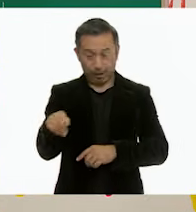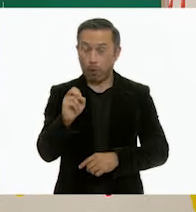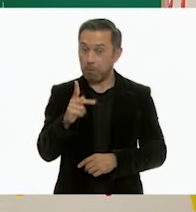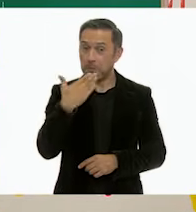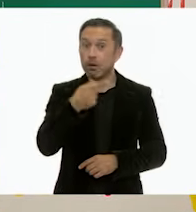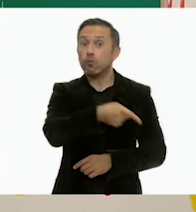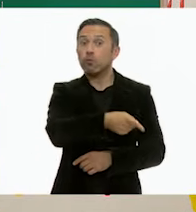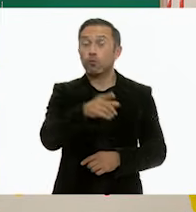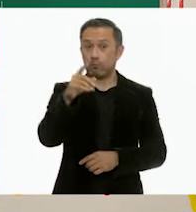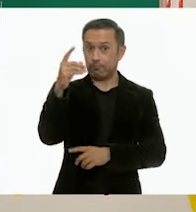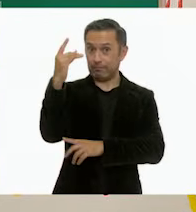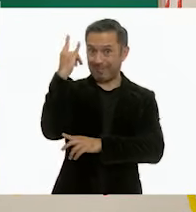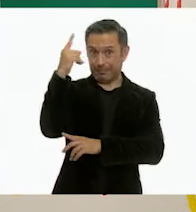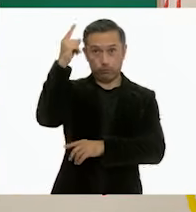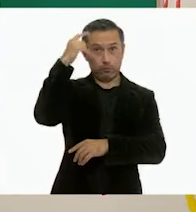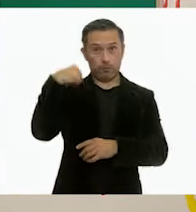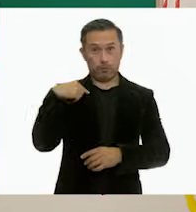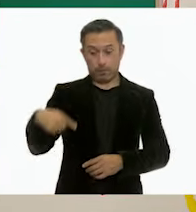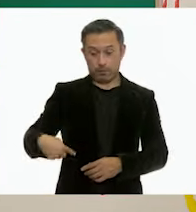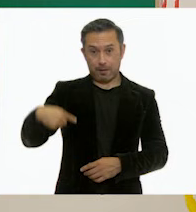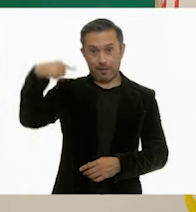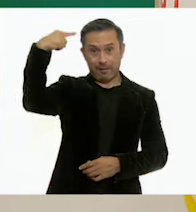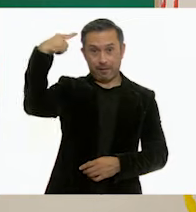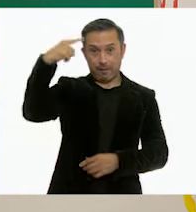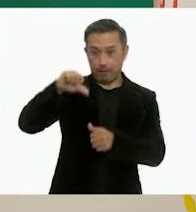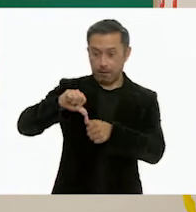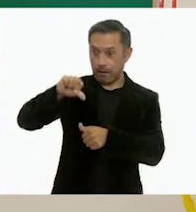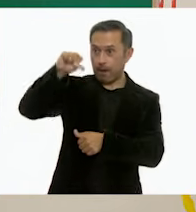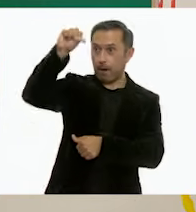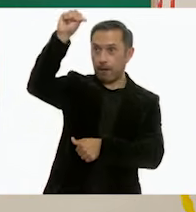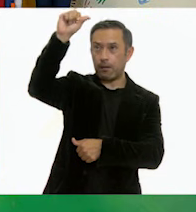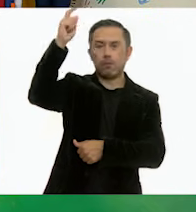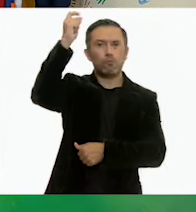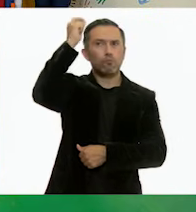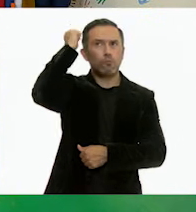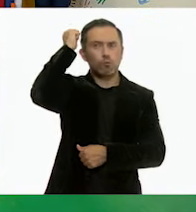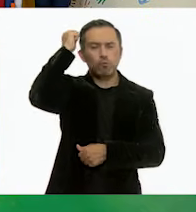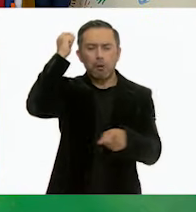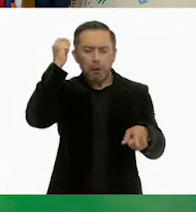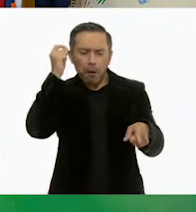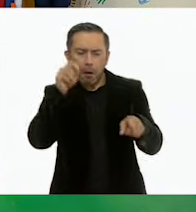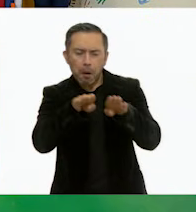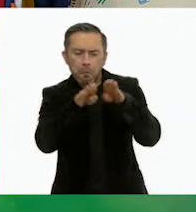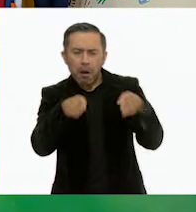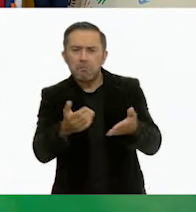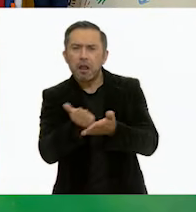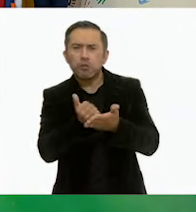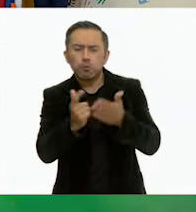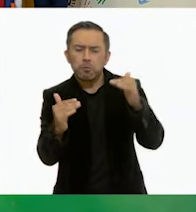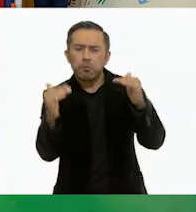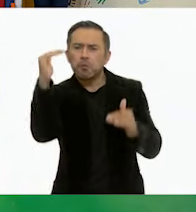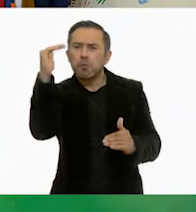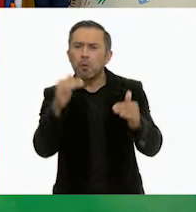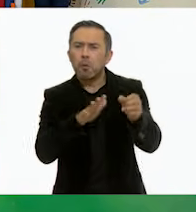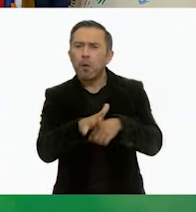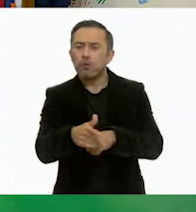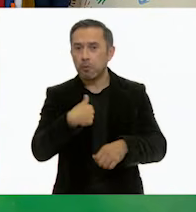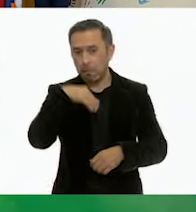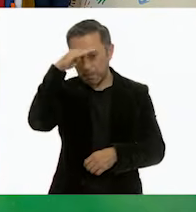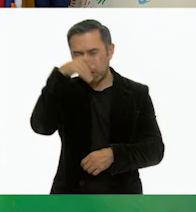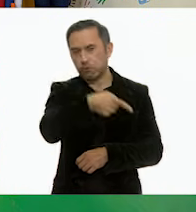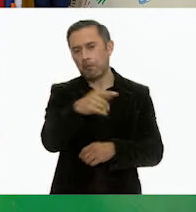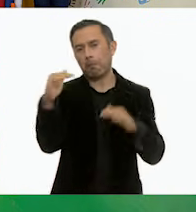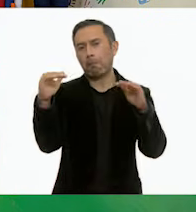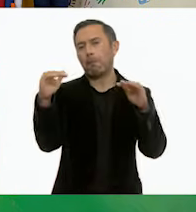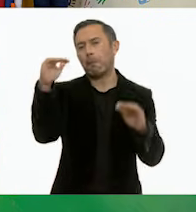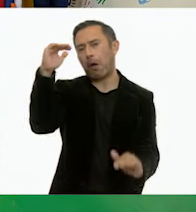¿cómo podrías clasificarlo? Yo creo que el mueble azul, en relación a mi estatura, es bajo.